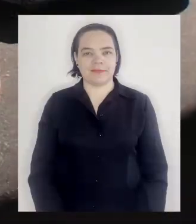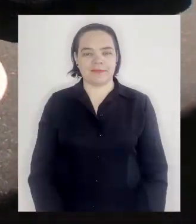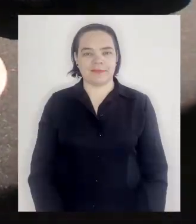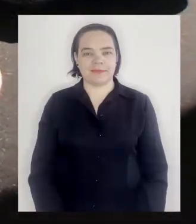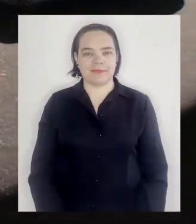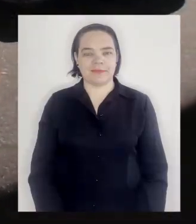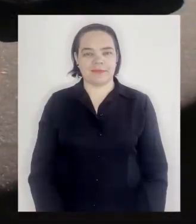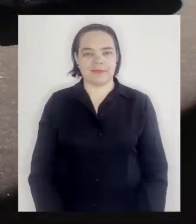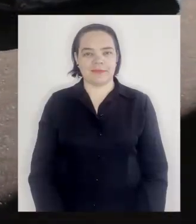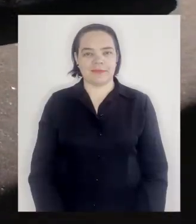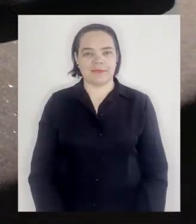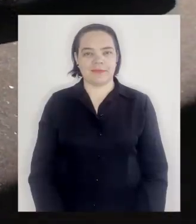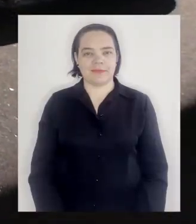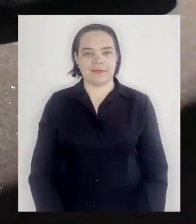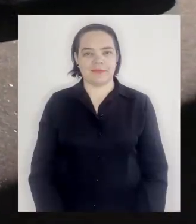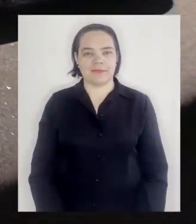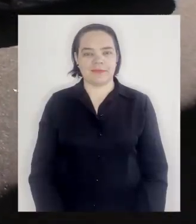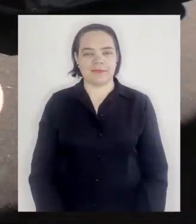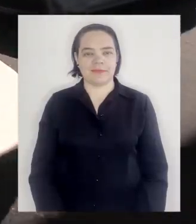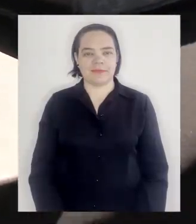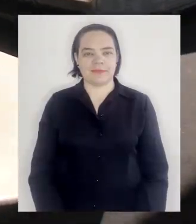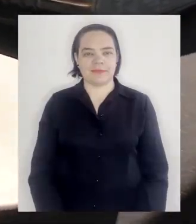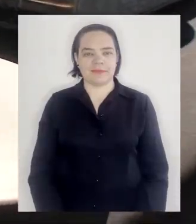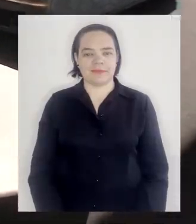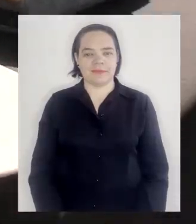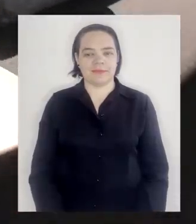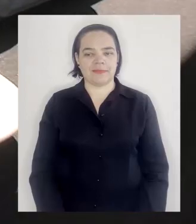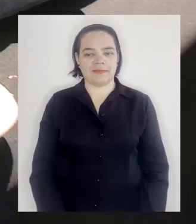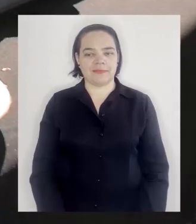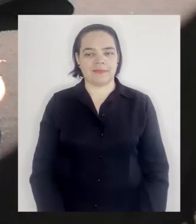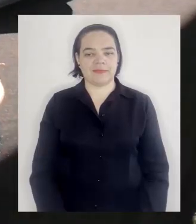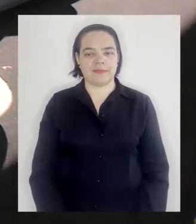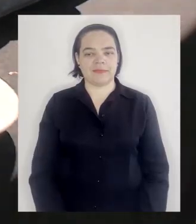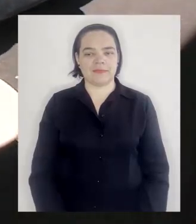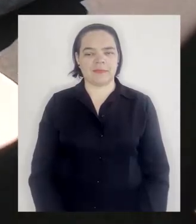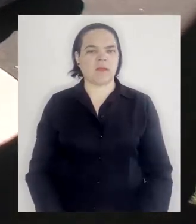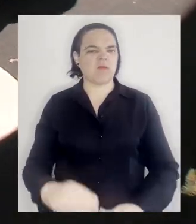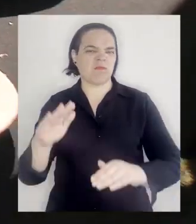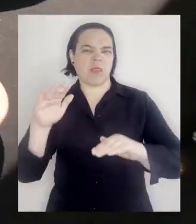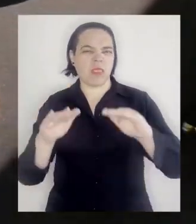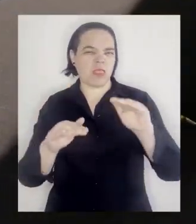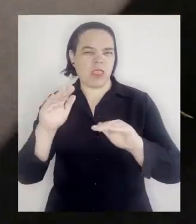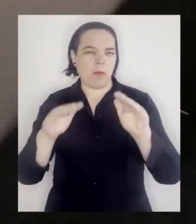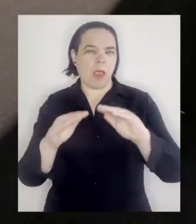Rellena uno tú con la cantidad que le echas también, pues. Bah, después todo depende